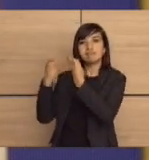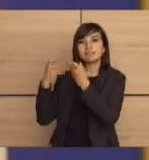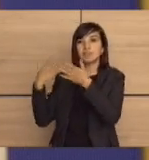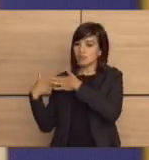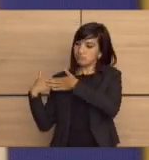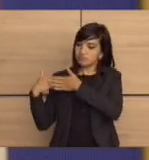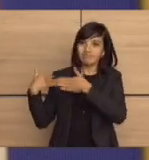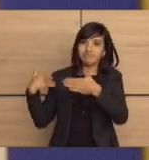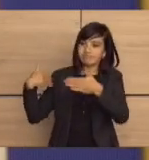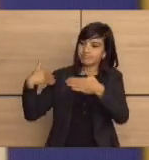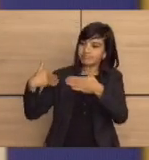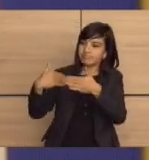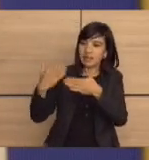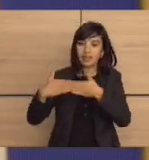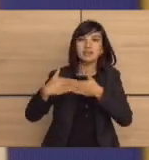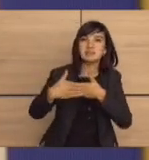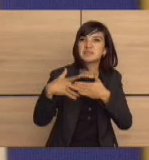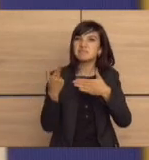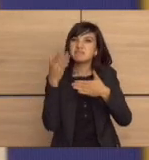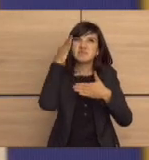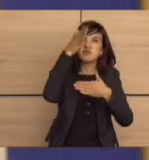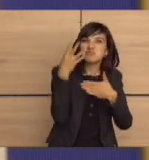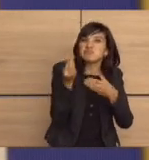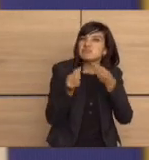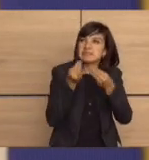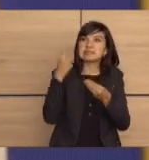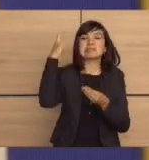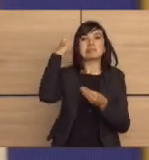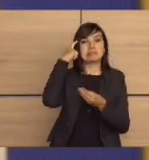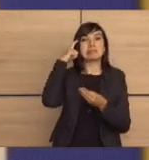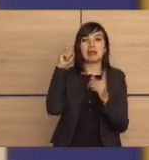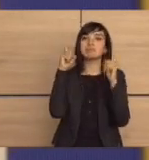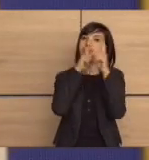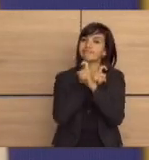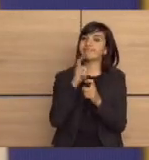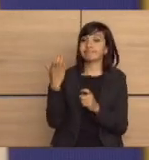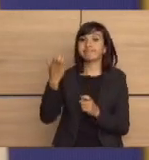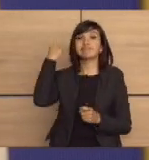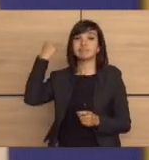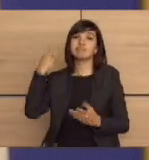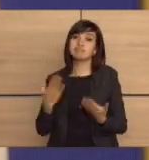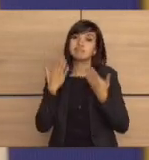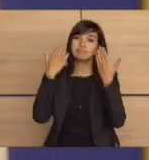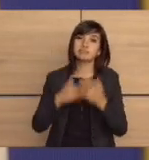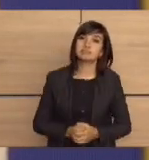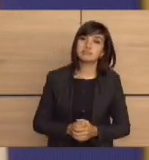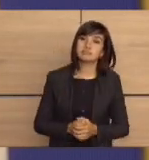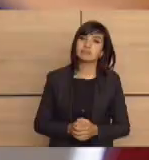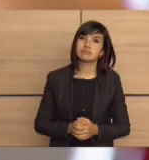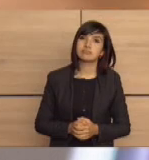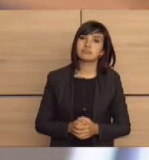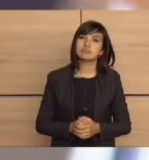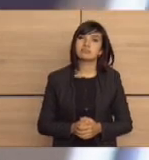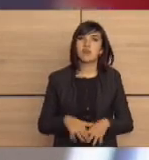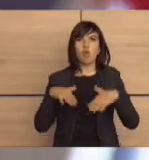nos, hacia dónde vamos. O sea, pienso que no es imposible concebir la